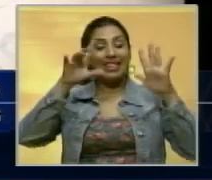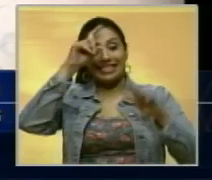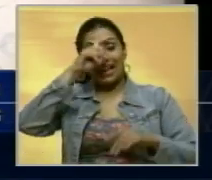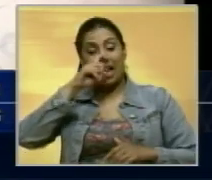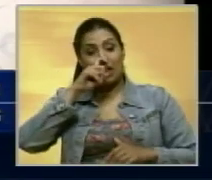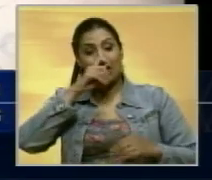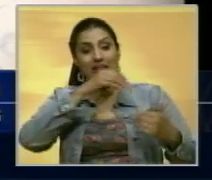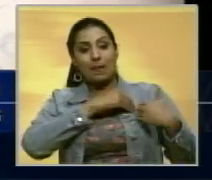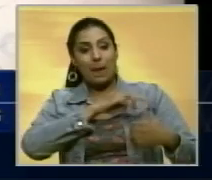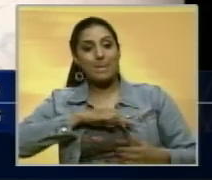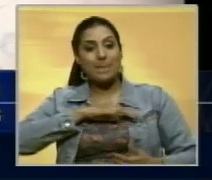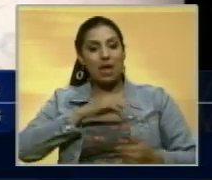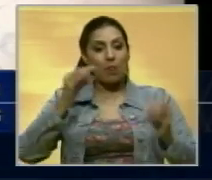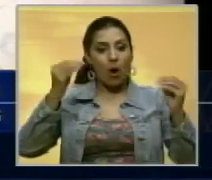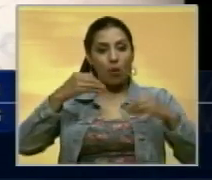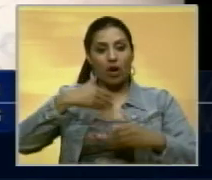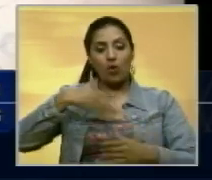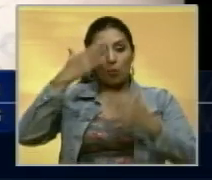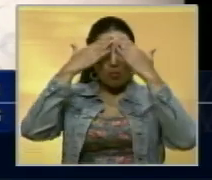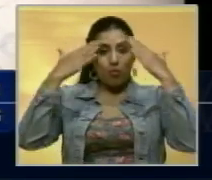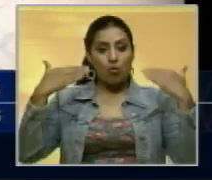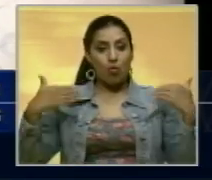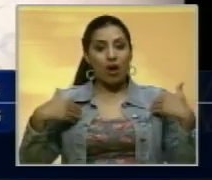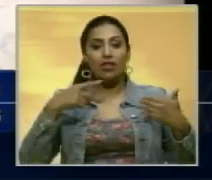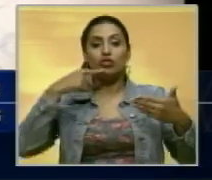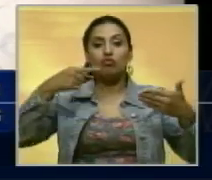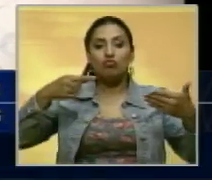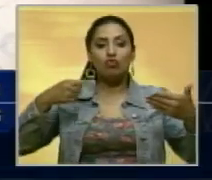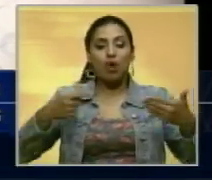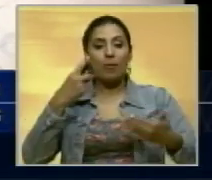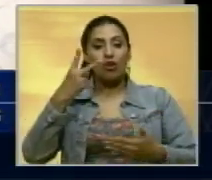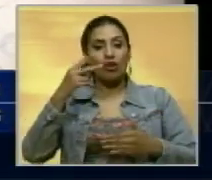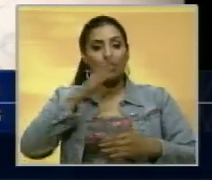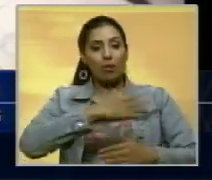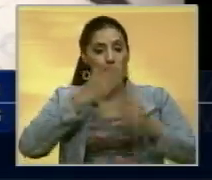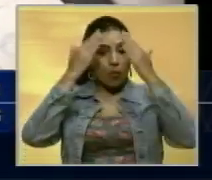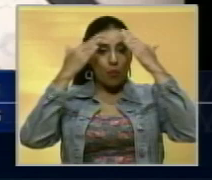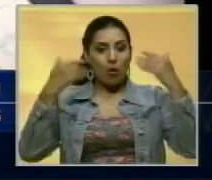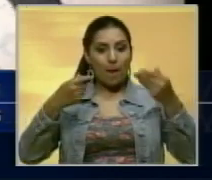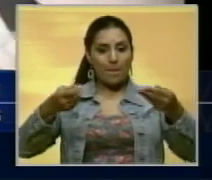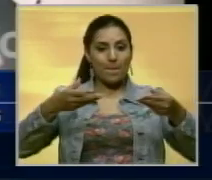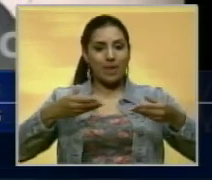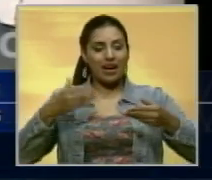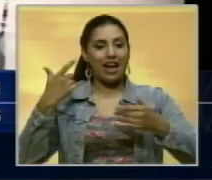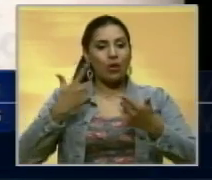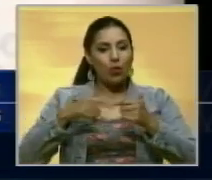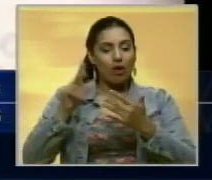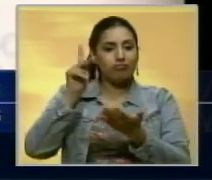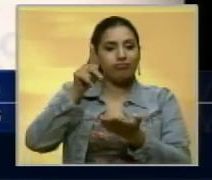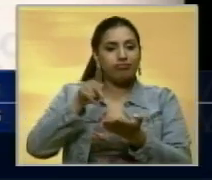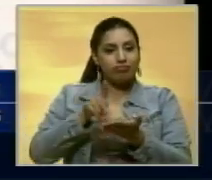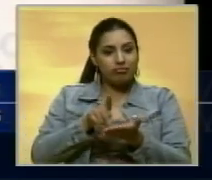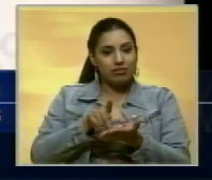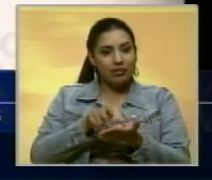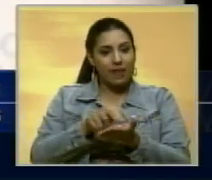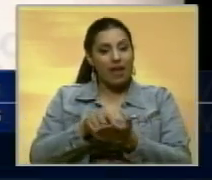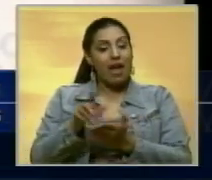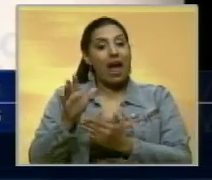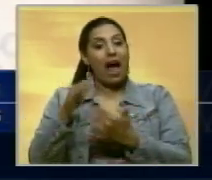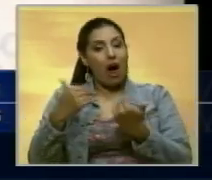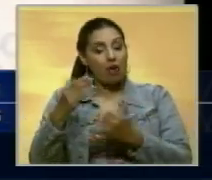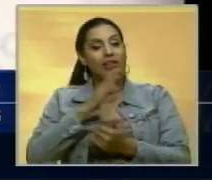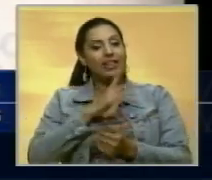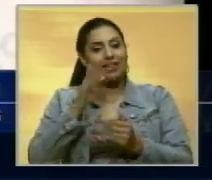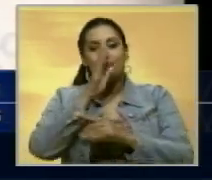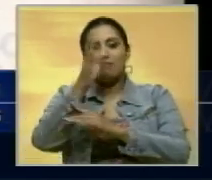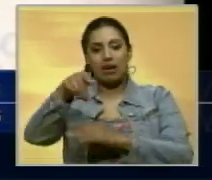años con miembros del convento. Señaló que fueron identificadas las 2 religiosas que recibieron a López durante su llegada al recinto, por lo que ya